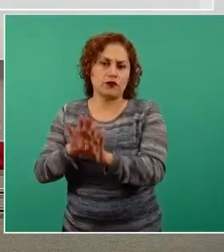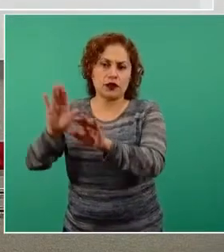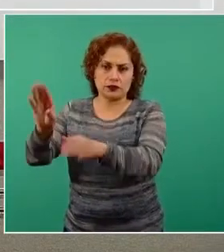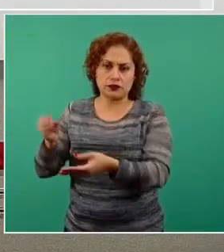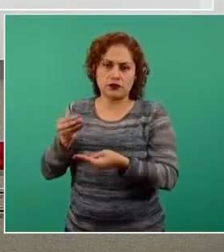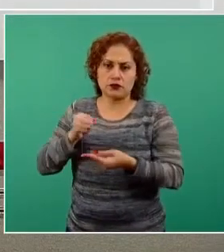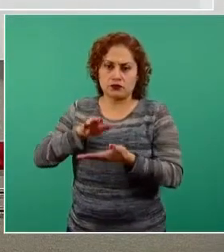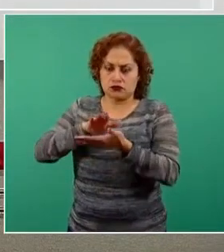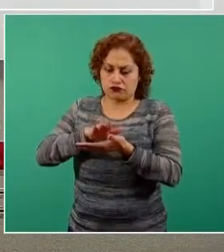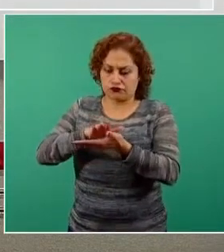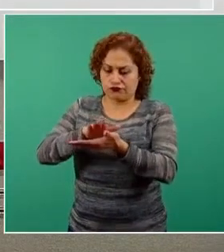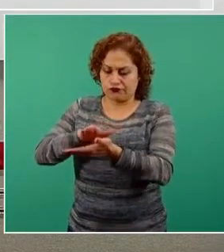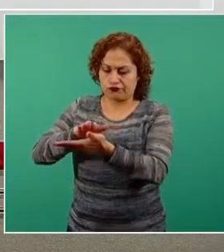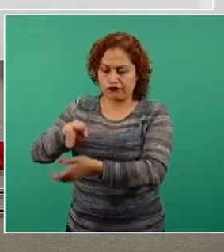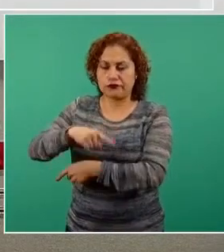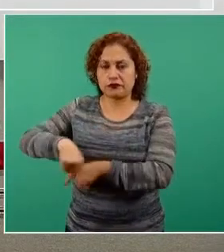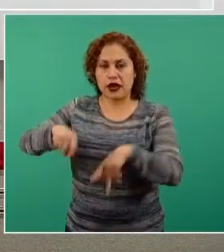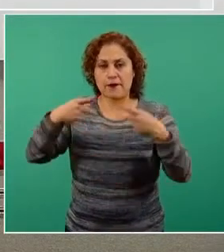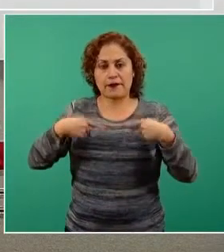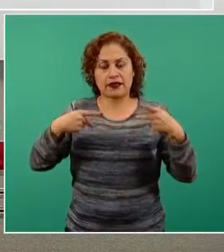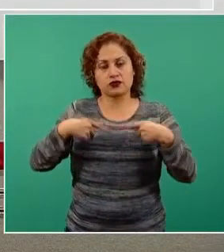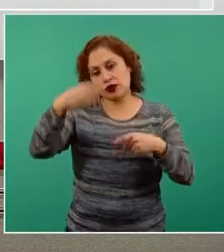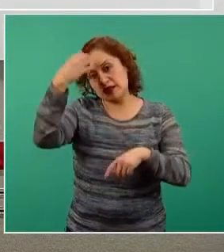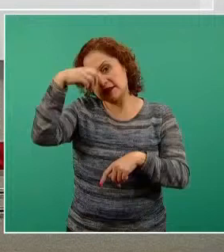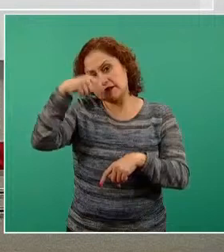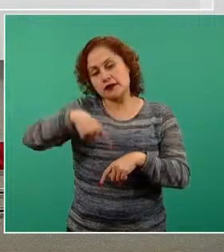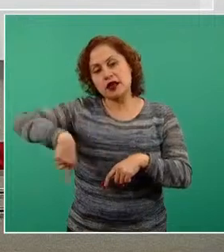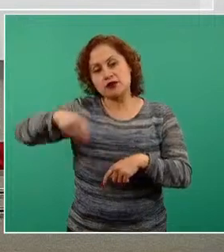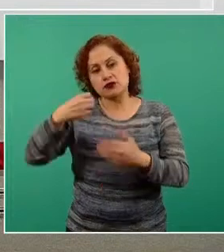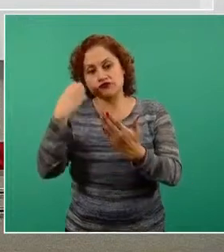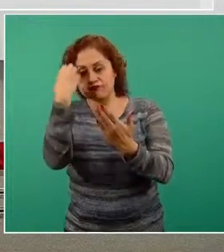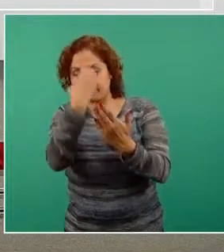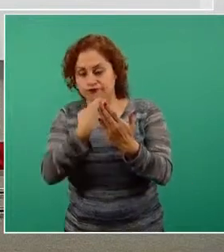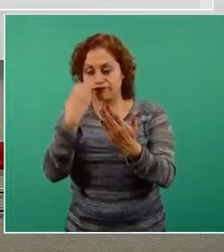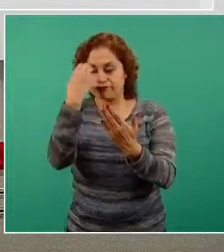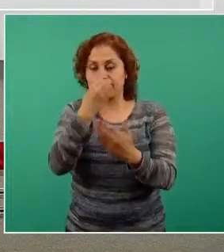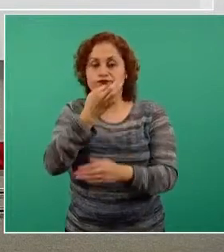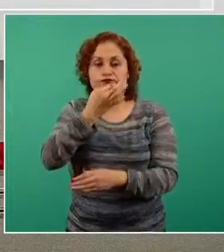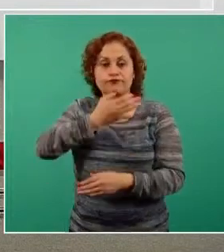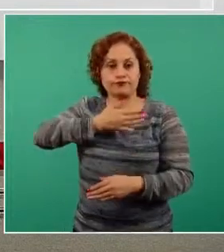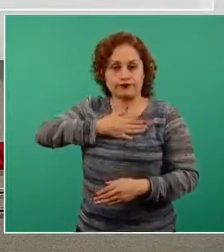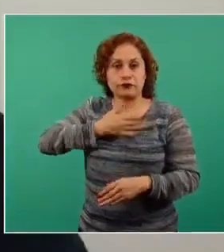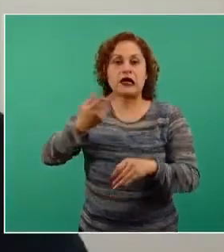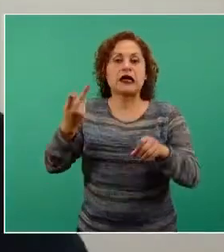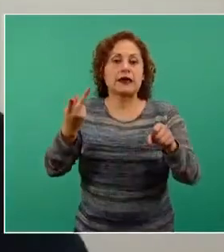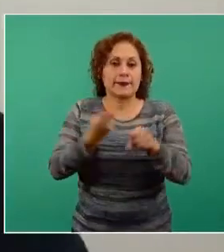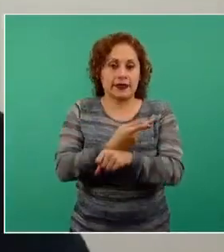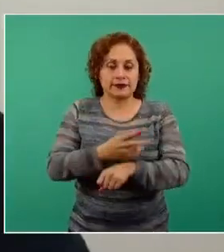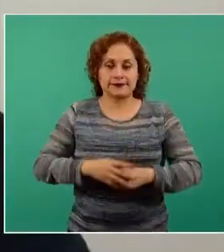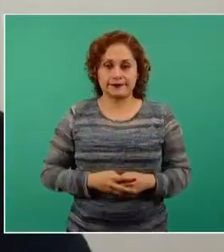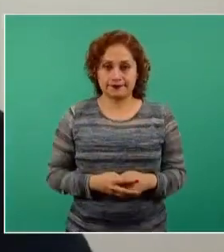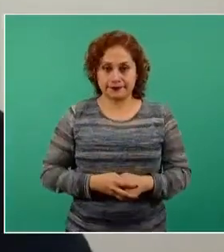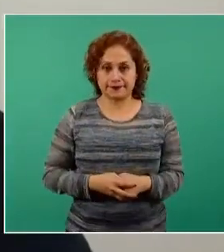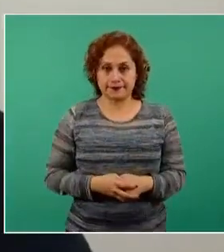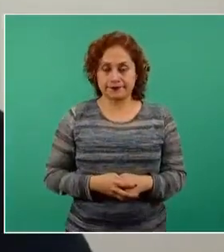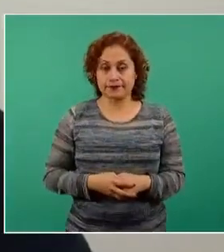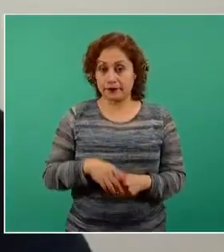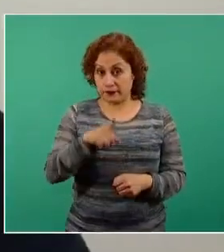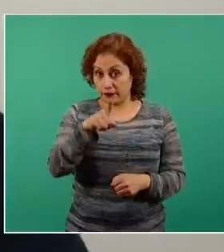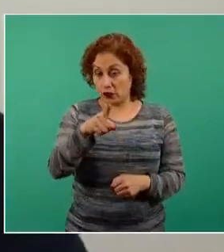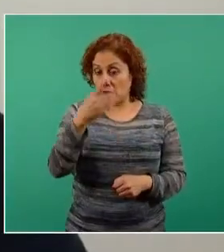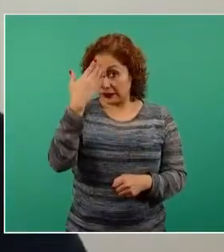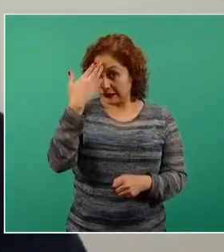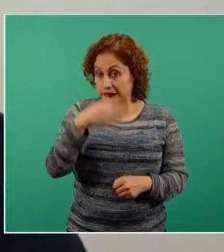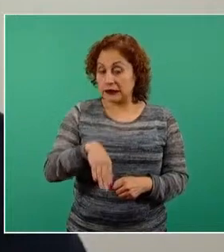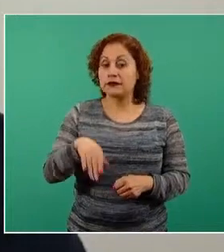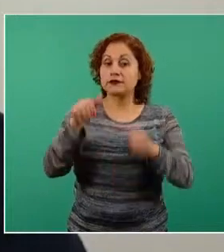expertos a nivel nacional, pues obviamente son los que finalmente nos dan los resultados de la dictaminación. Resaltamos, como ustedes